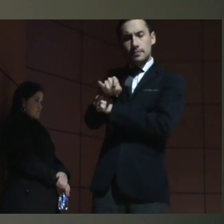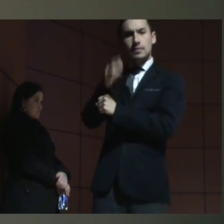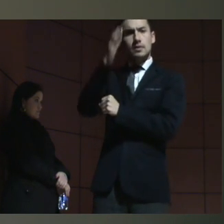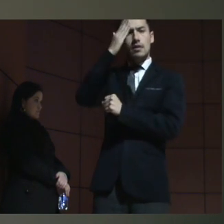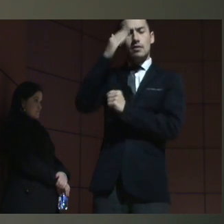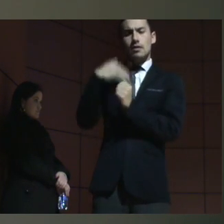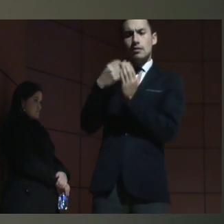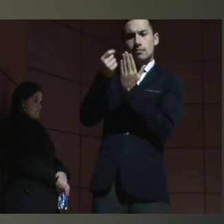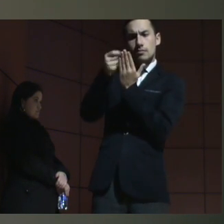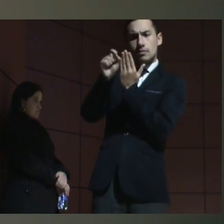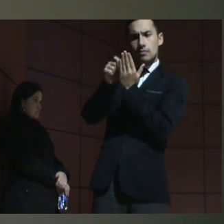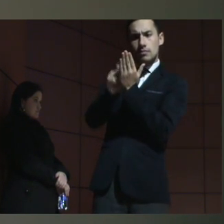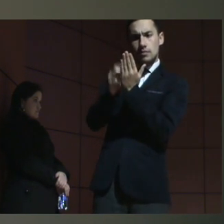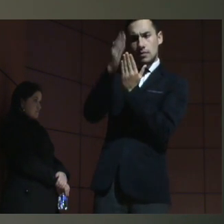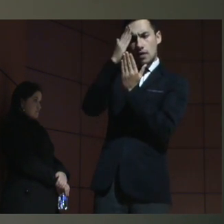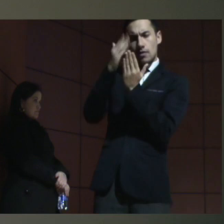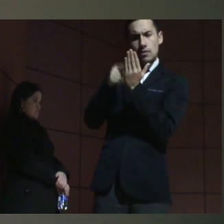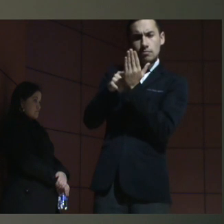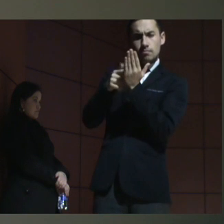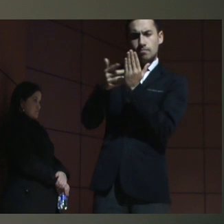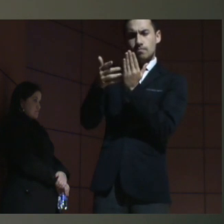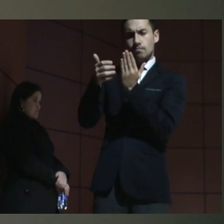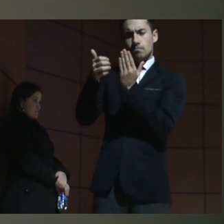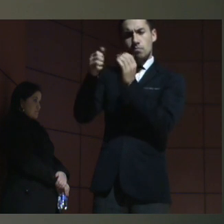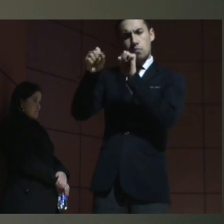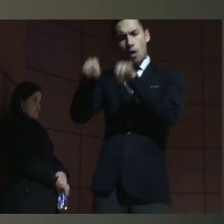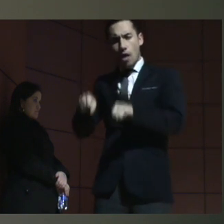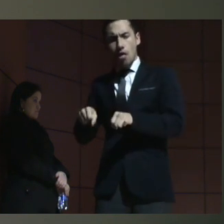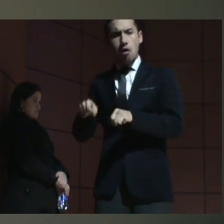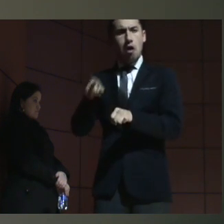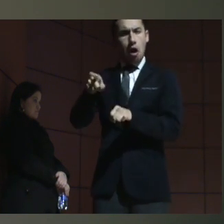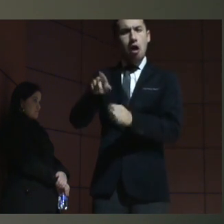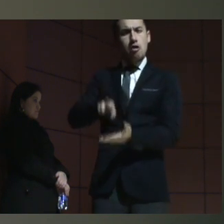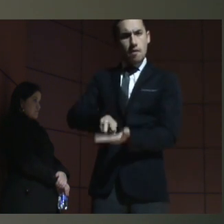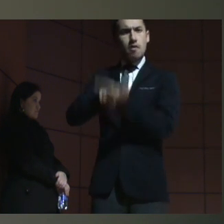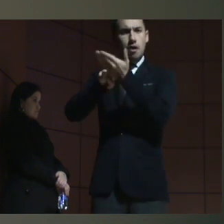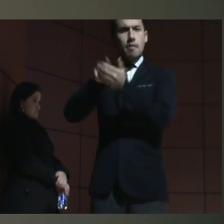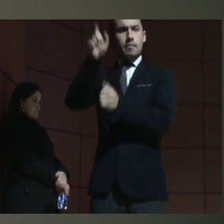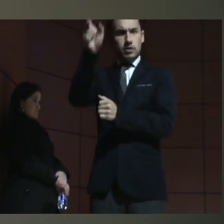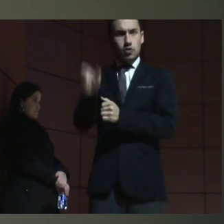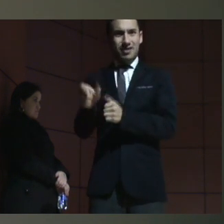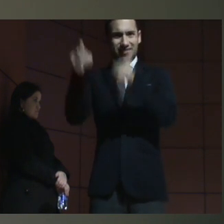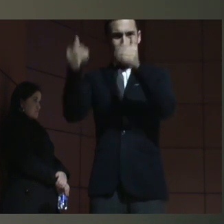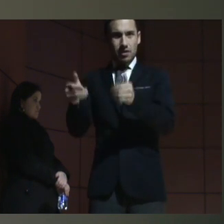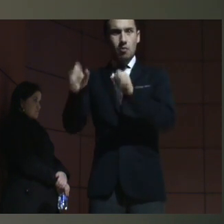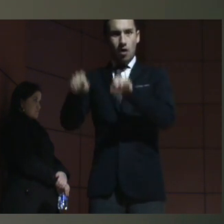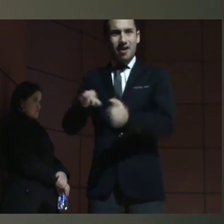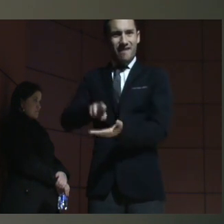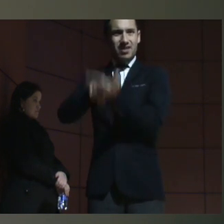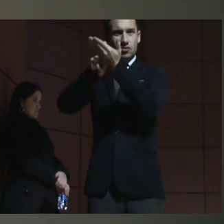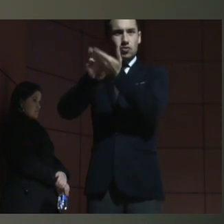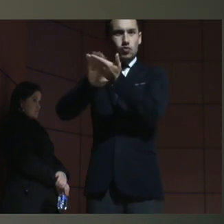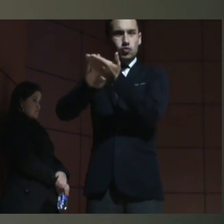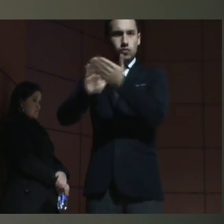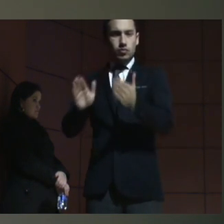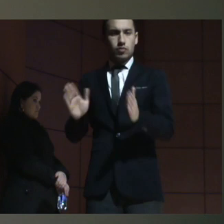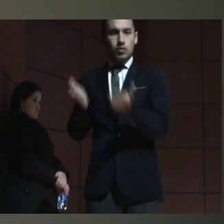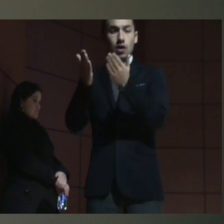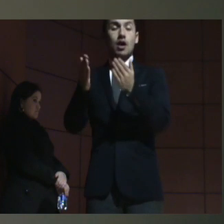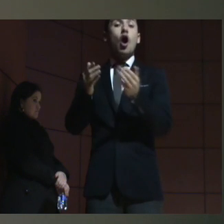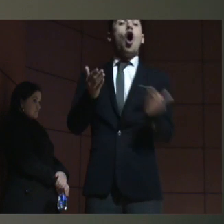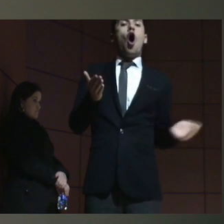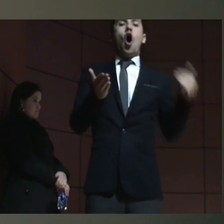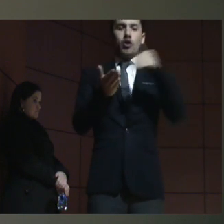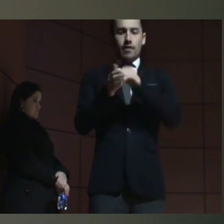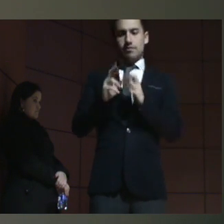para saber si es posible rehabilitar a la persona con esta discapacidad e incluso restituirle